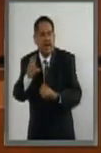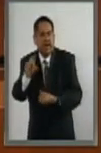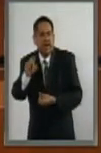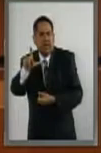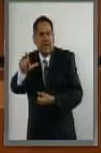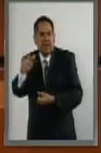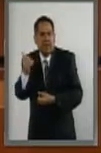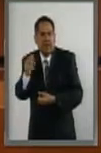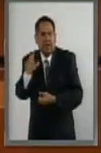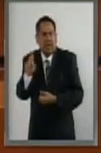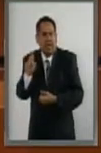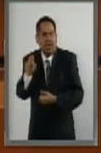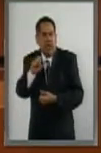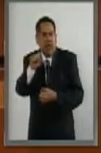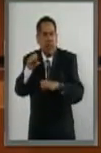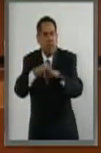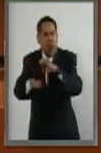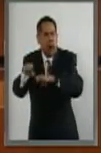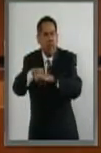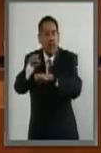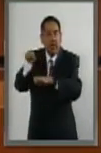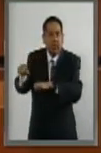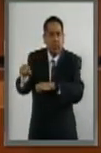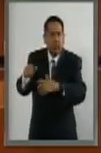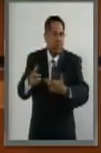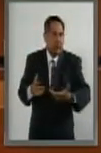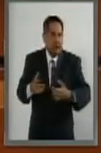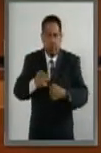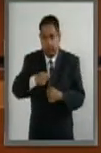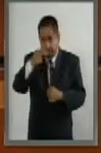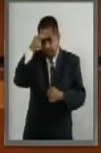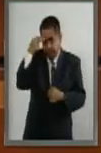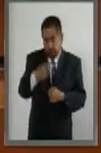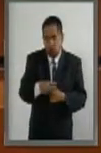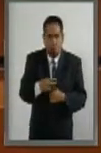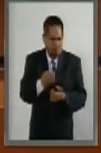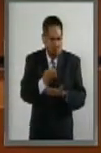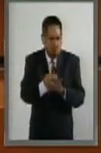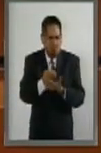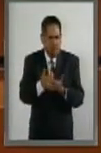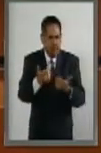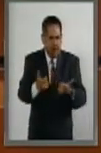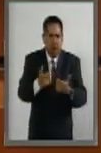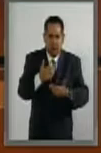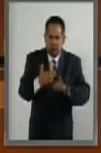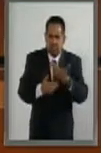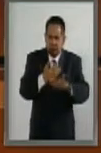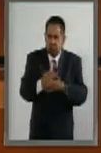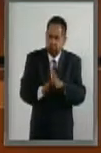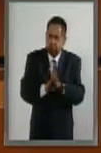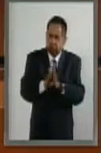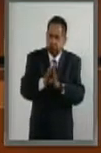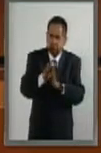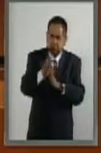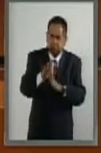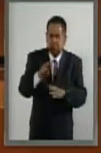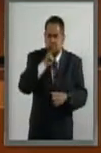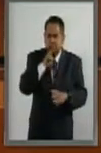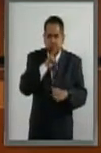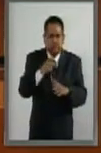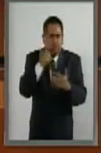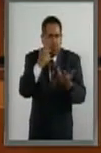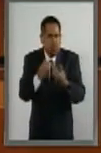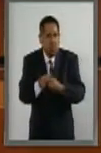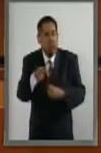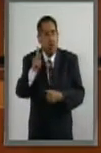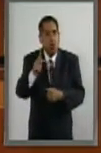30 respectivamente. México es hoy una de las economías que está creciendo, no tanto como quisiéramos, pero que